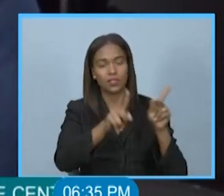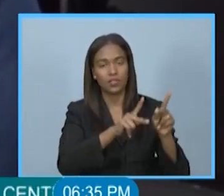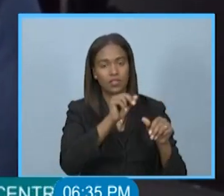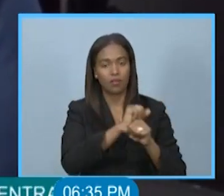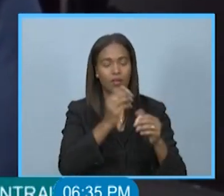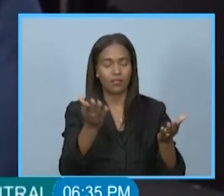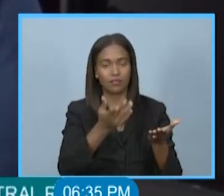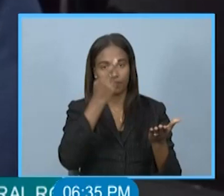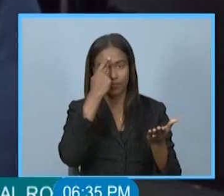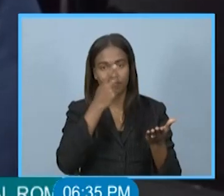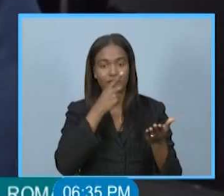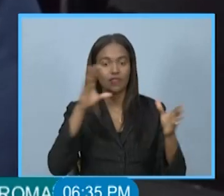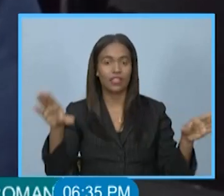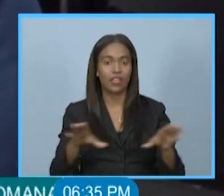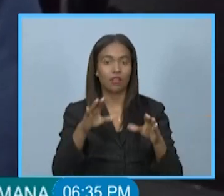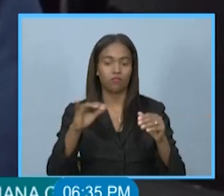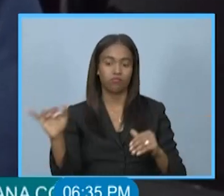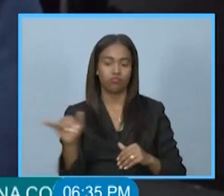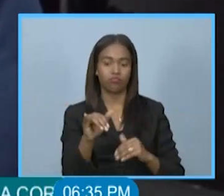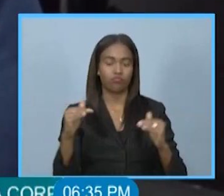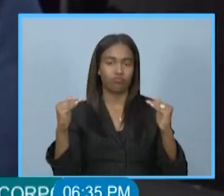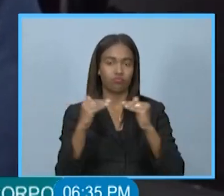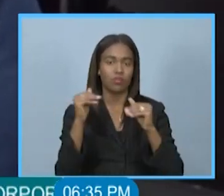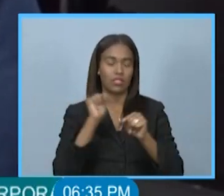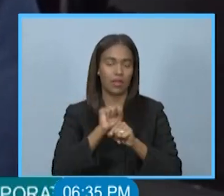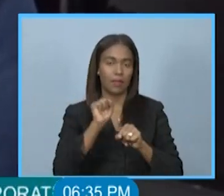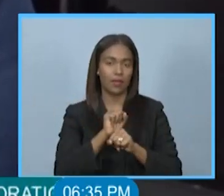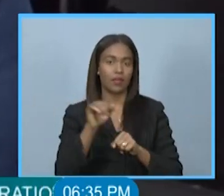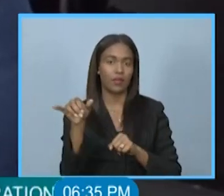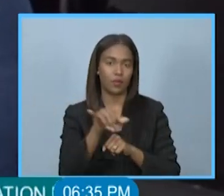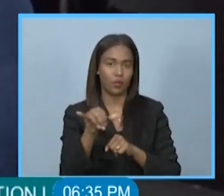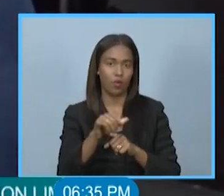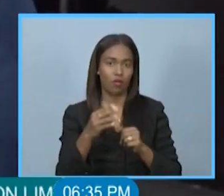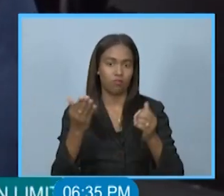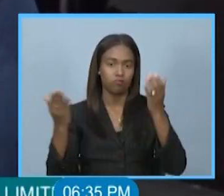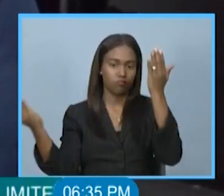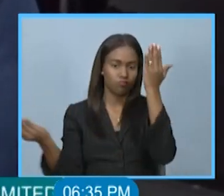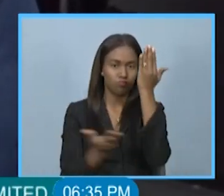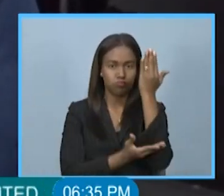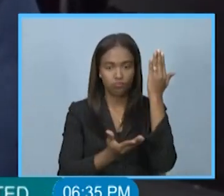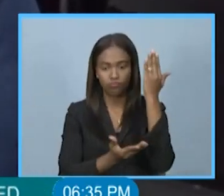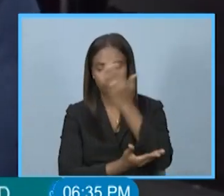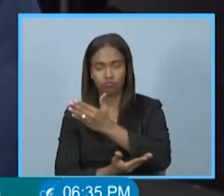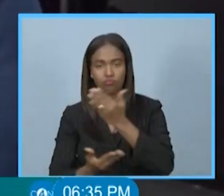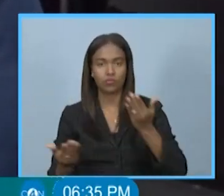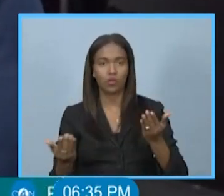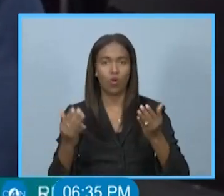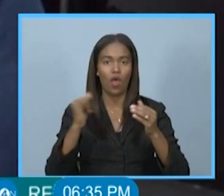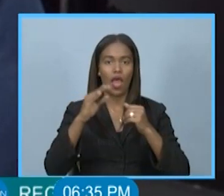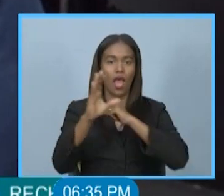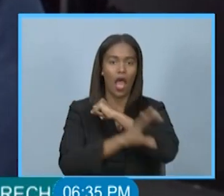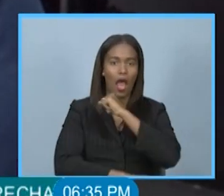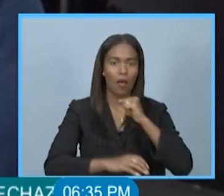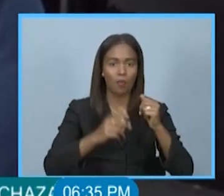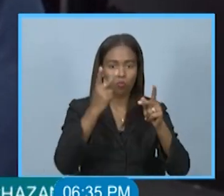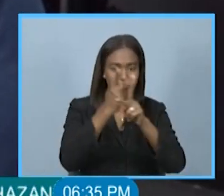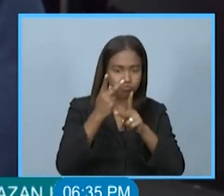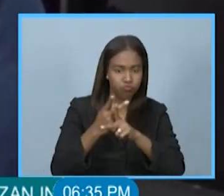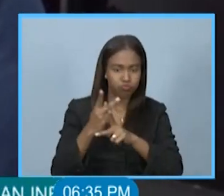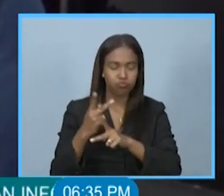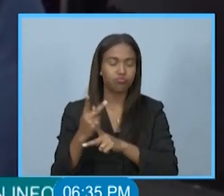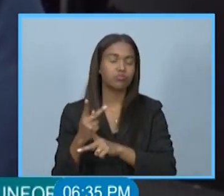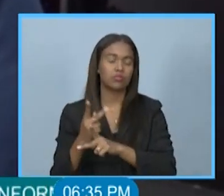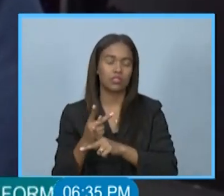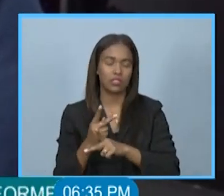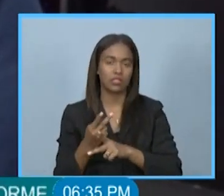trabajadores dominicanos que hagan las mismas la misma labores es decir la labor de corte de la caña la labor de campo y no